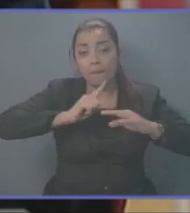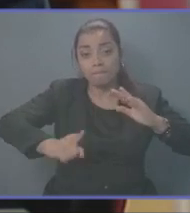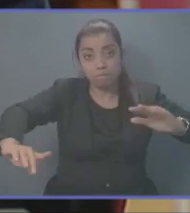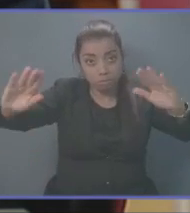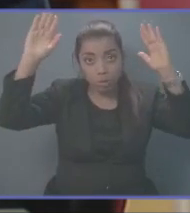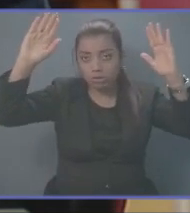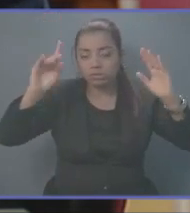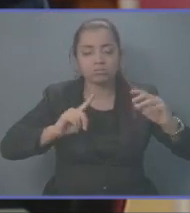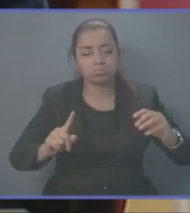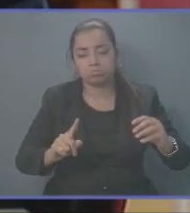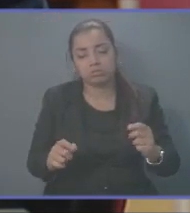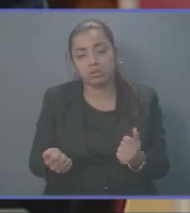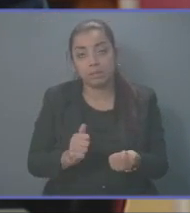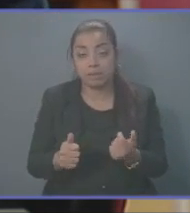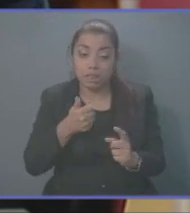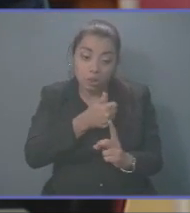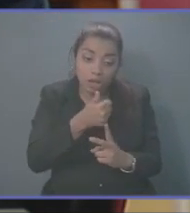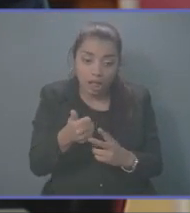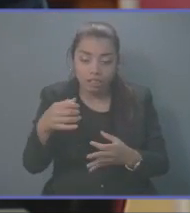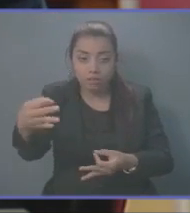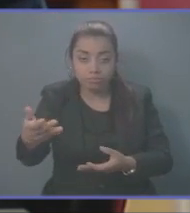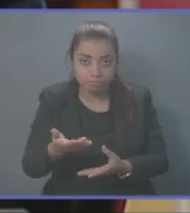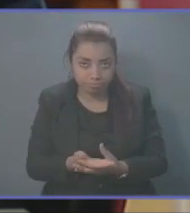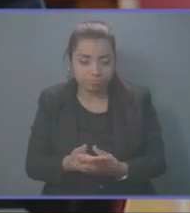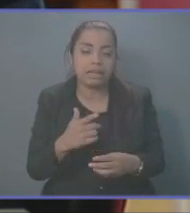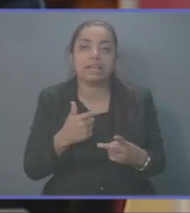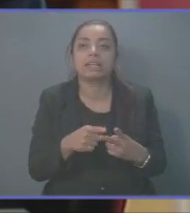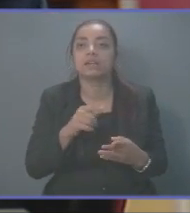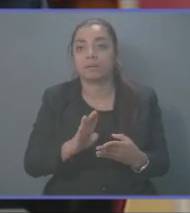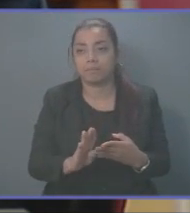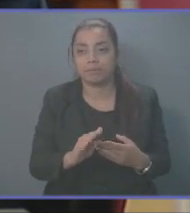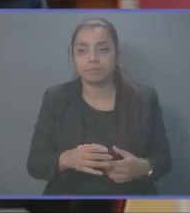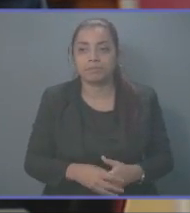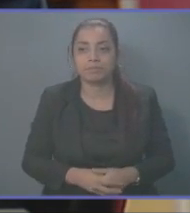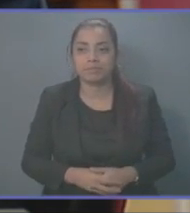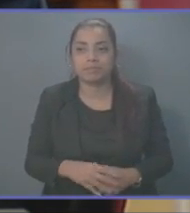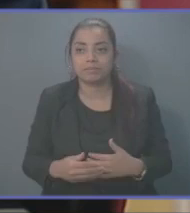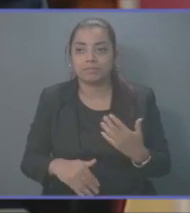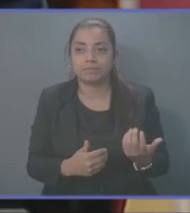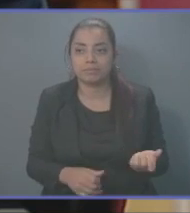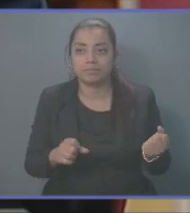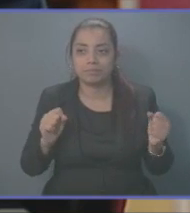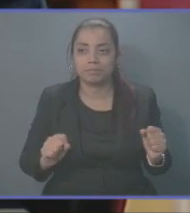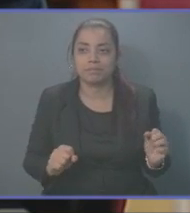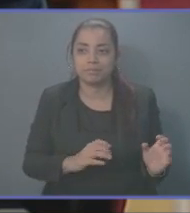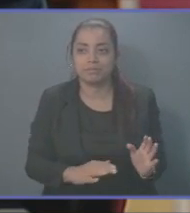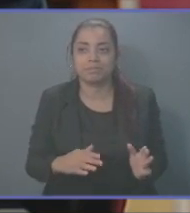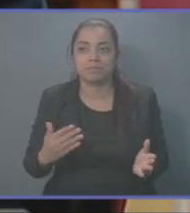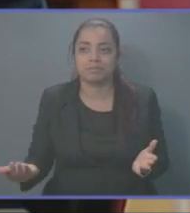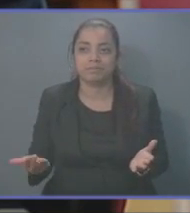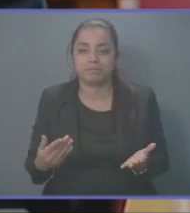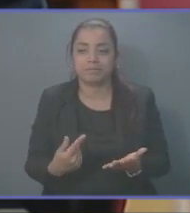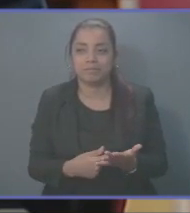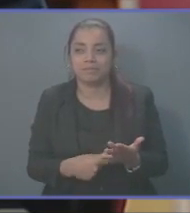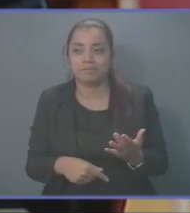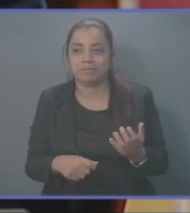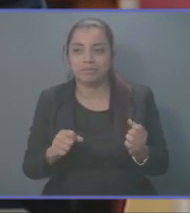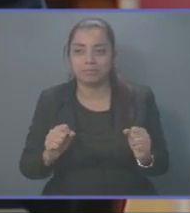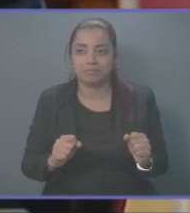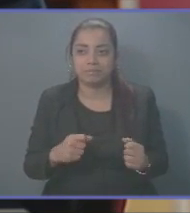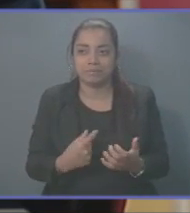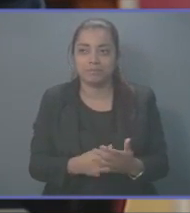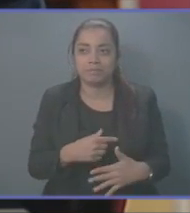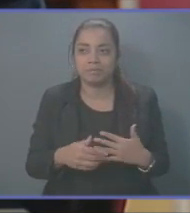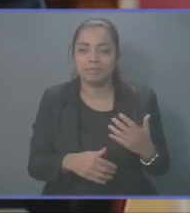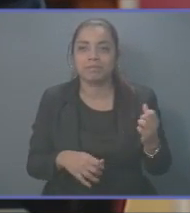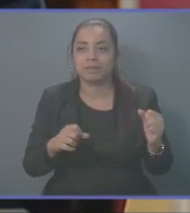respectivas según sea el caso. B. Para las situaciones previstas en los literales L y M del artículo